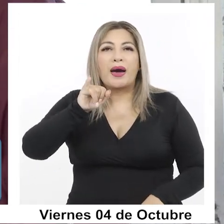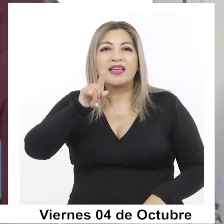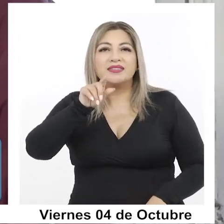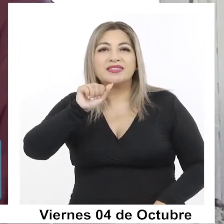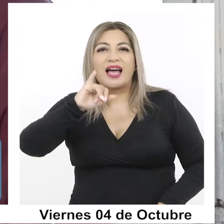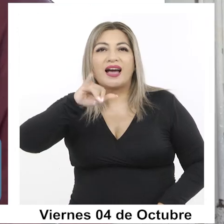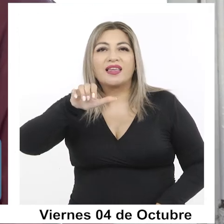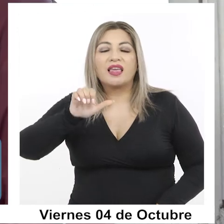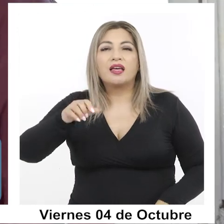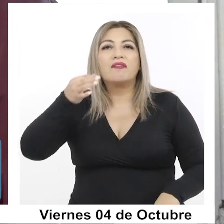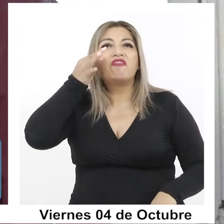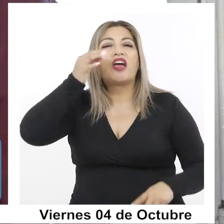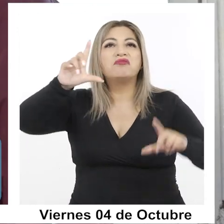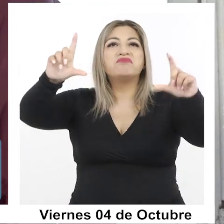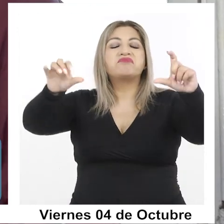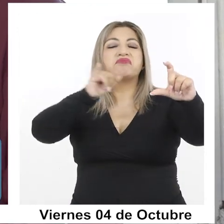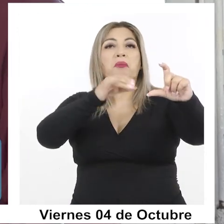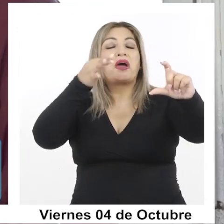paisaje visual.